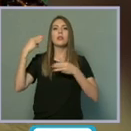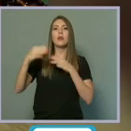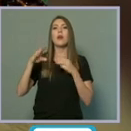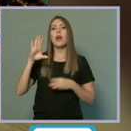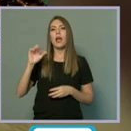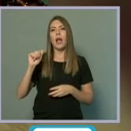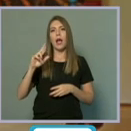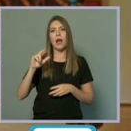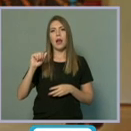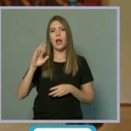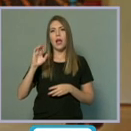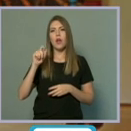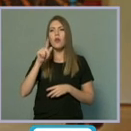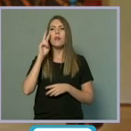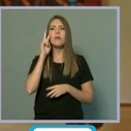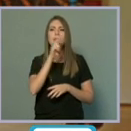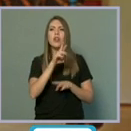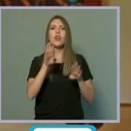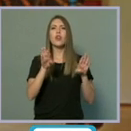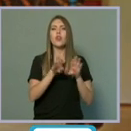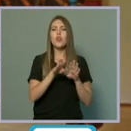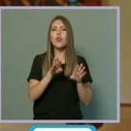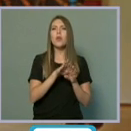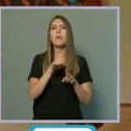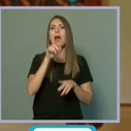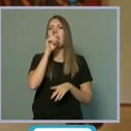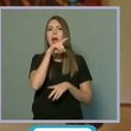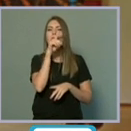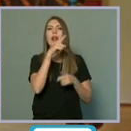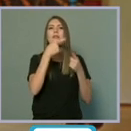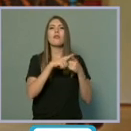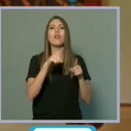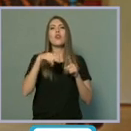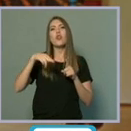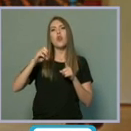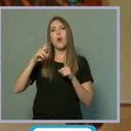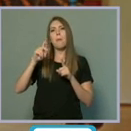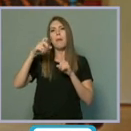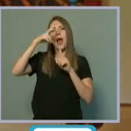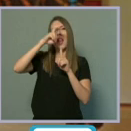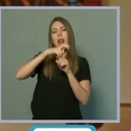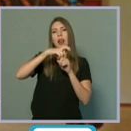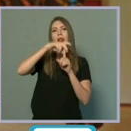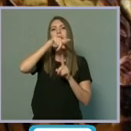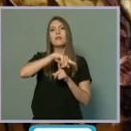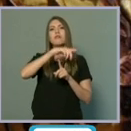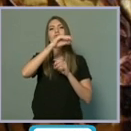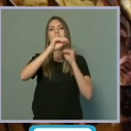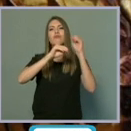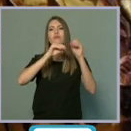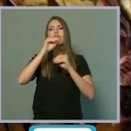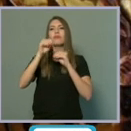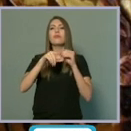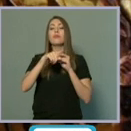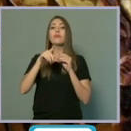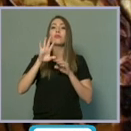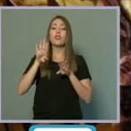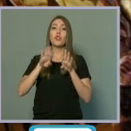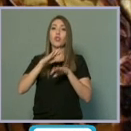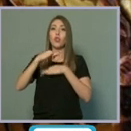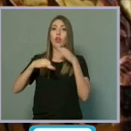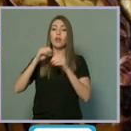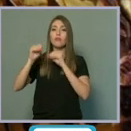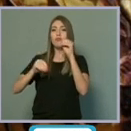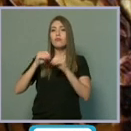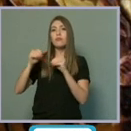gran escala, conoce todas las etapas por las que ha pasado el águila sobre el nopal. Todas las piezas han sido realizadas a base de cartón. No te